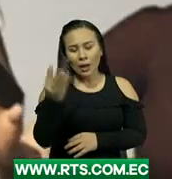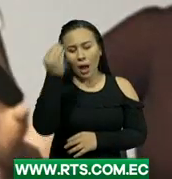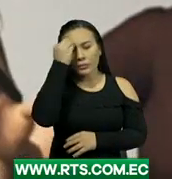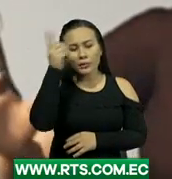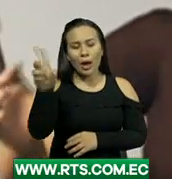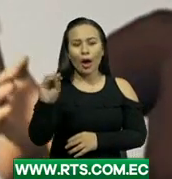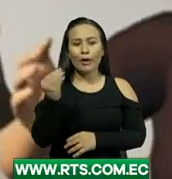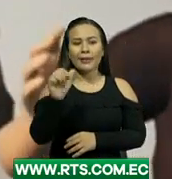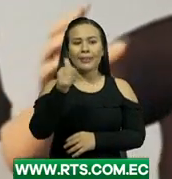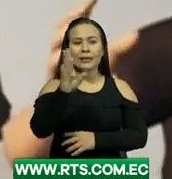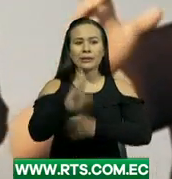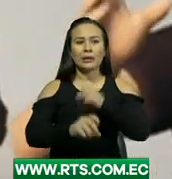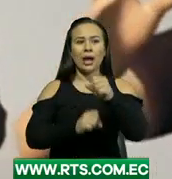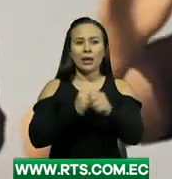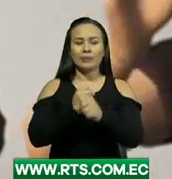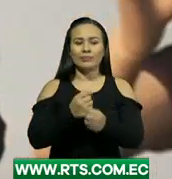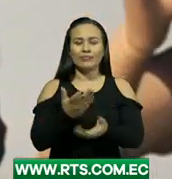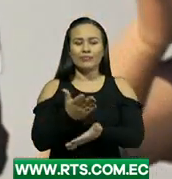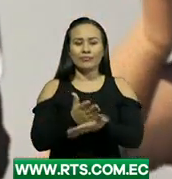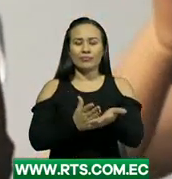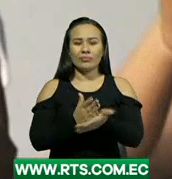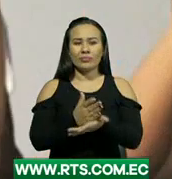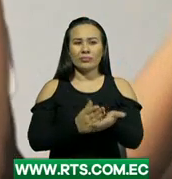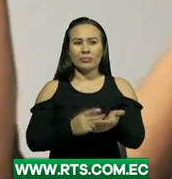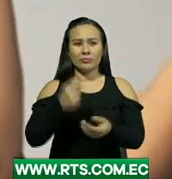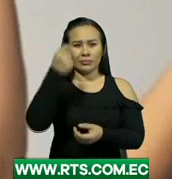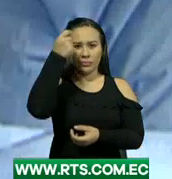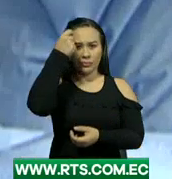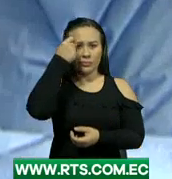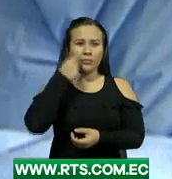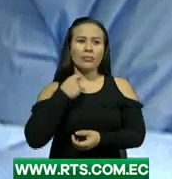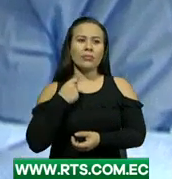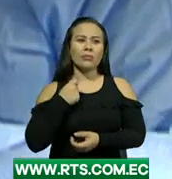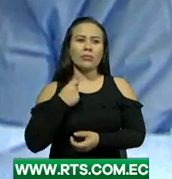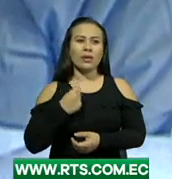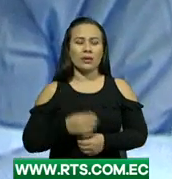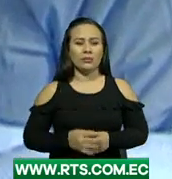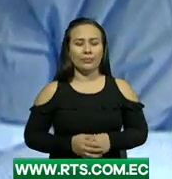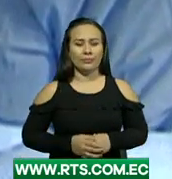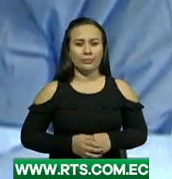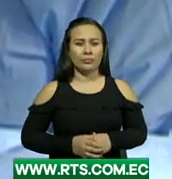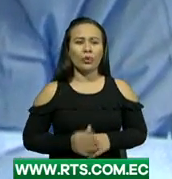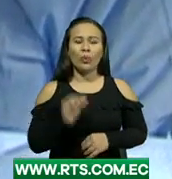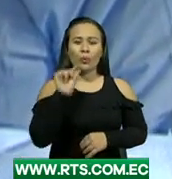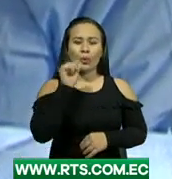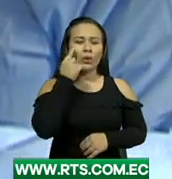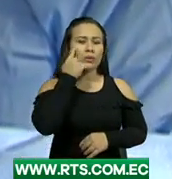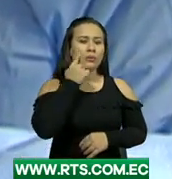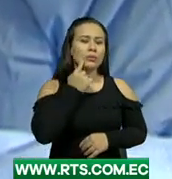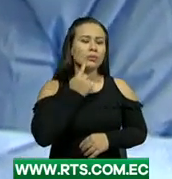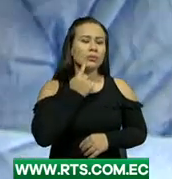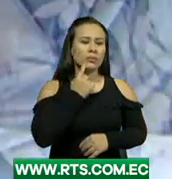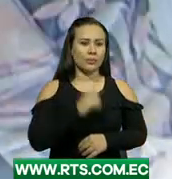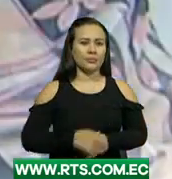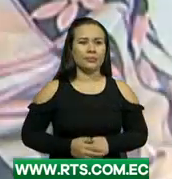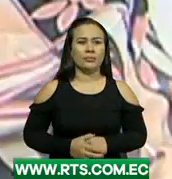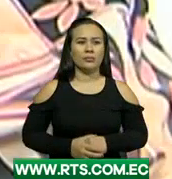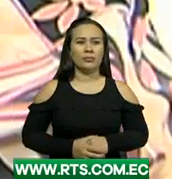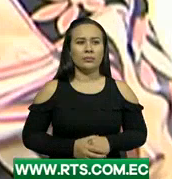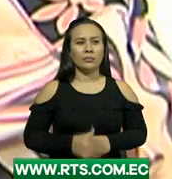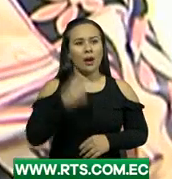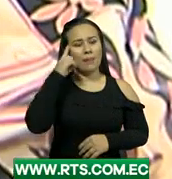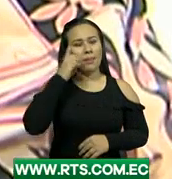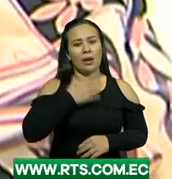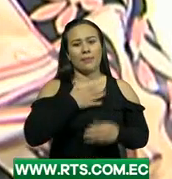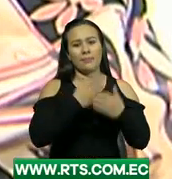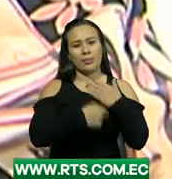17 años con posiblemente una gillette ventajosamente por los cortes fueron limpios por decirlo así o para